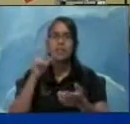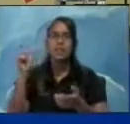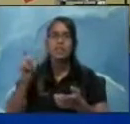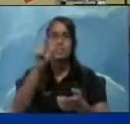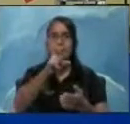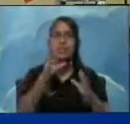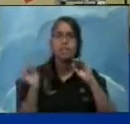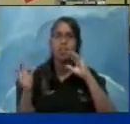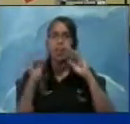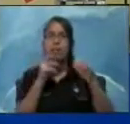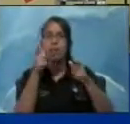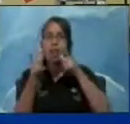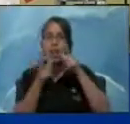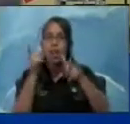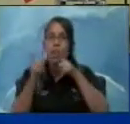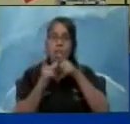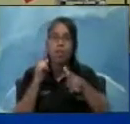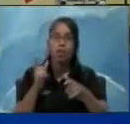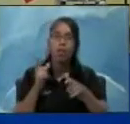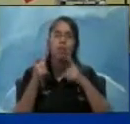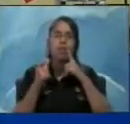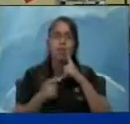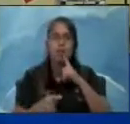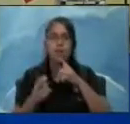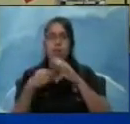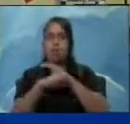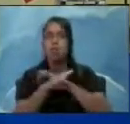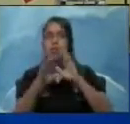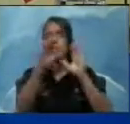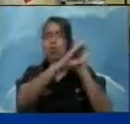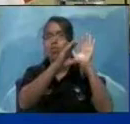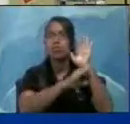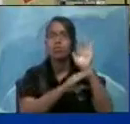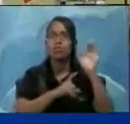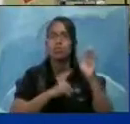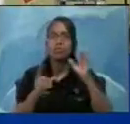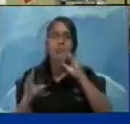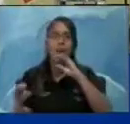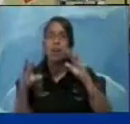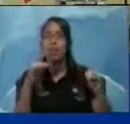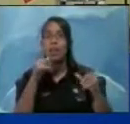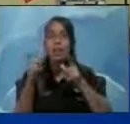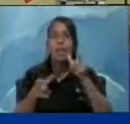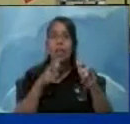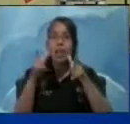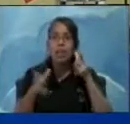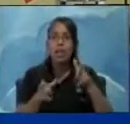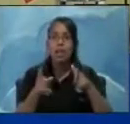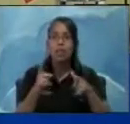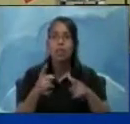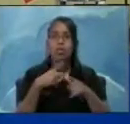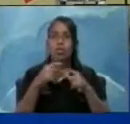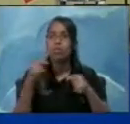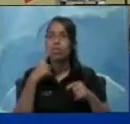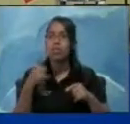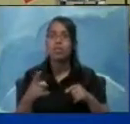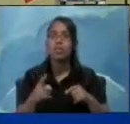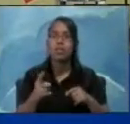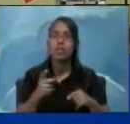a hablar en lengua los voy a un curso de hablar en lengua usted tuerza la boca